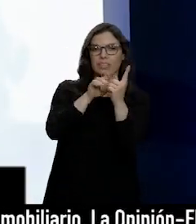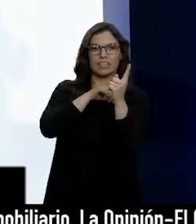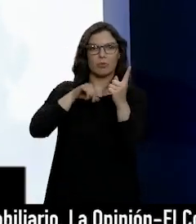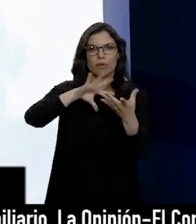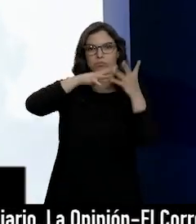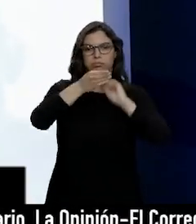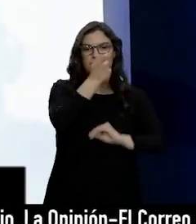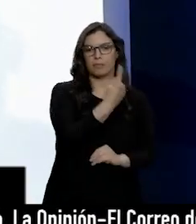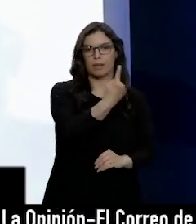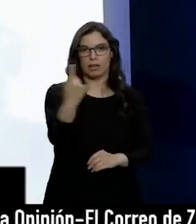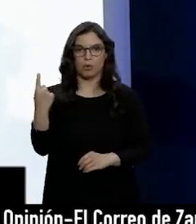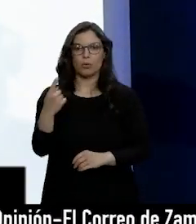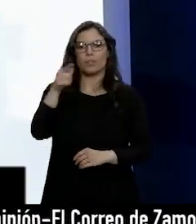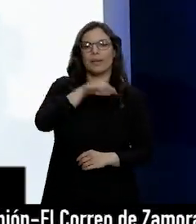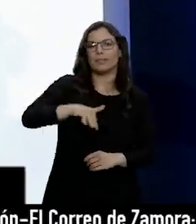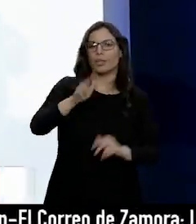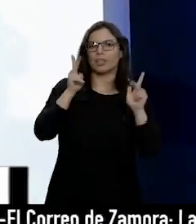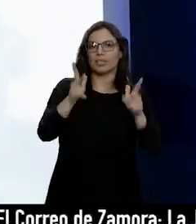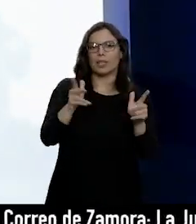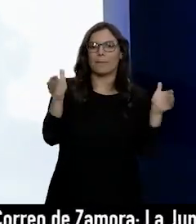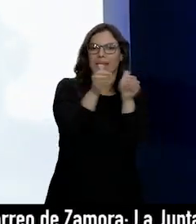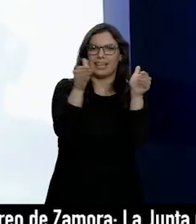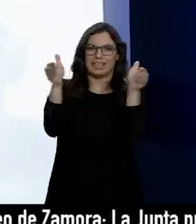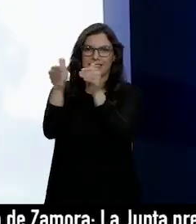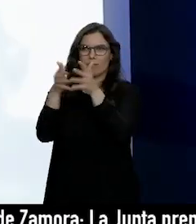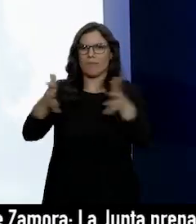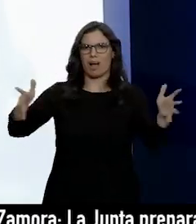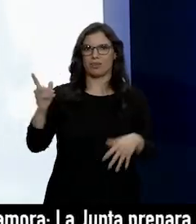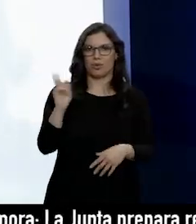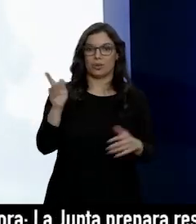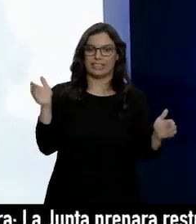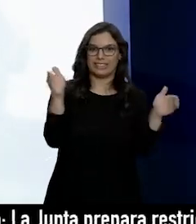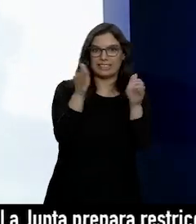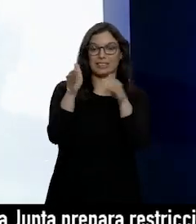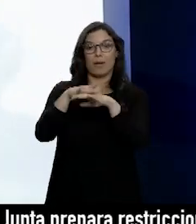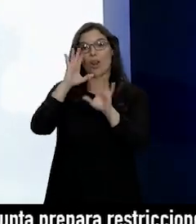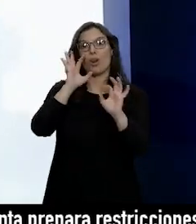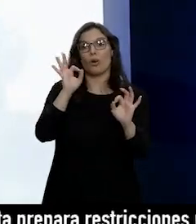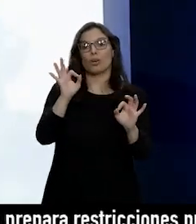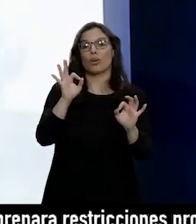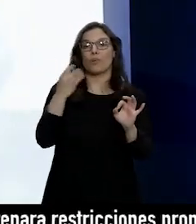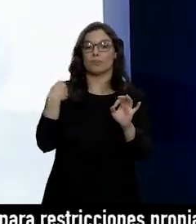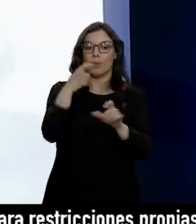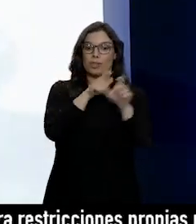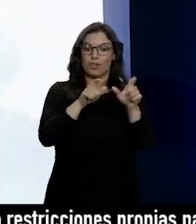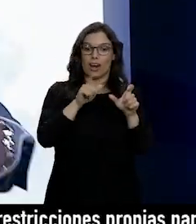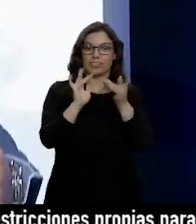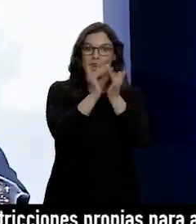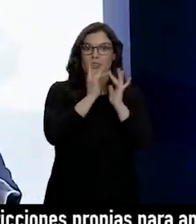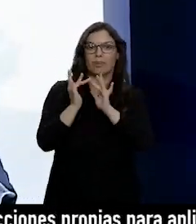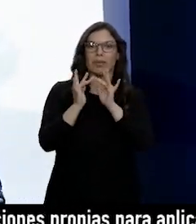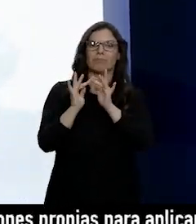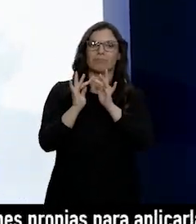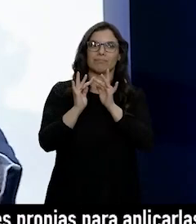individualizada y espacios residenciales mucho más reducidos, para que, lógicamente, bueno, pues la relación entre las personas sea una